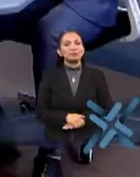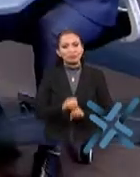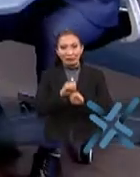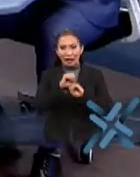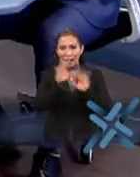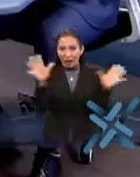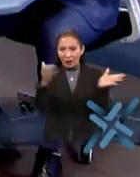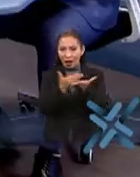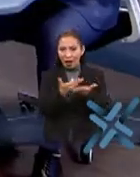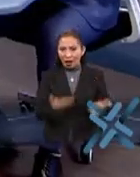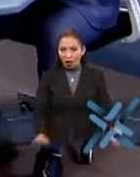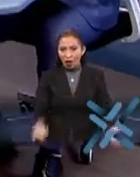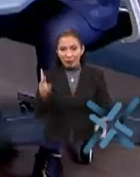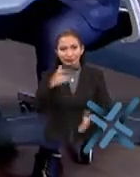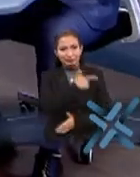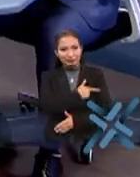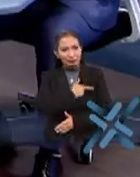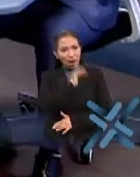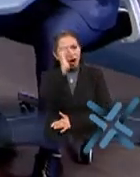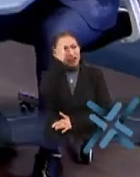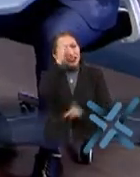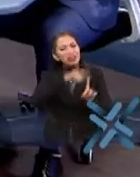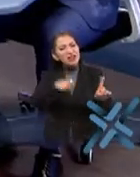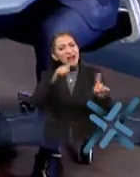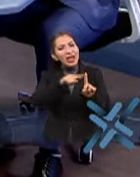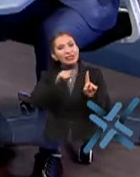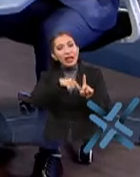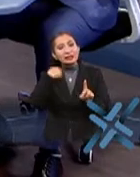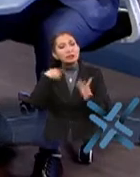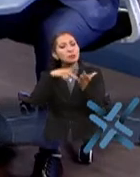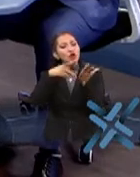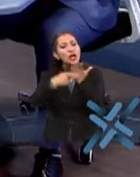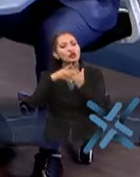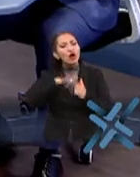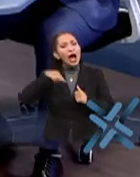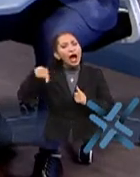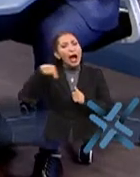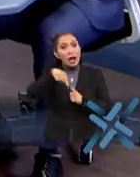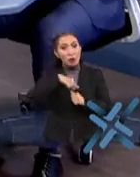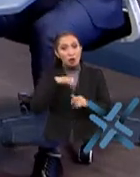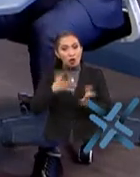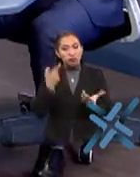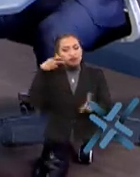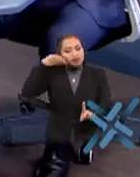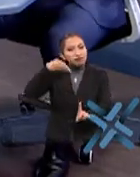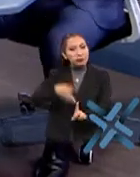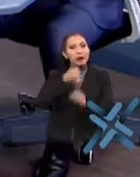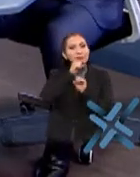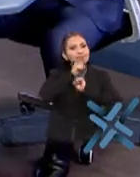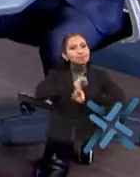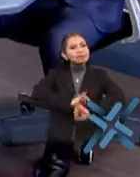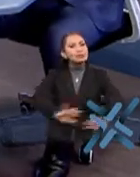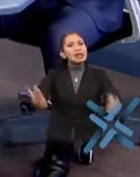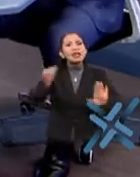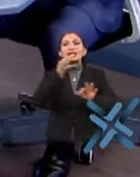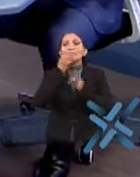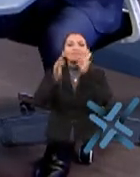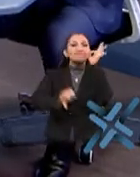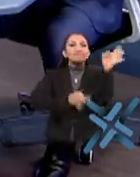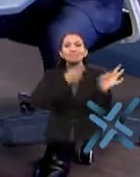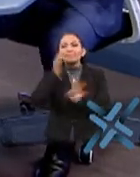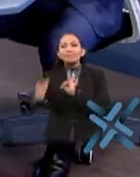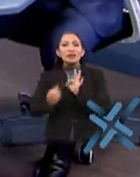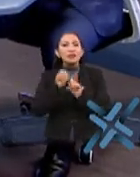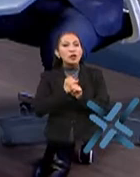Ana Cristina, es un verdadero placer conocer los distintos proyectos, programas que como el nuestro nos enfocamos a difundir y dar a conocer información